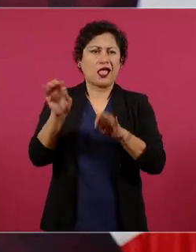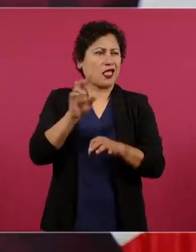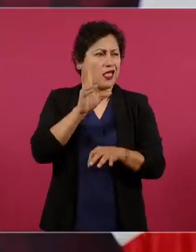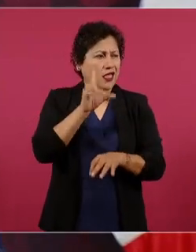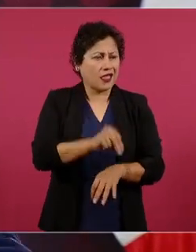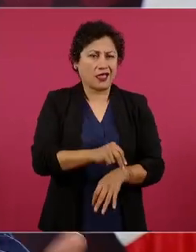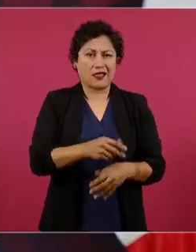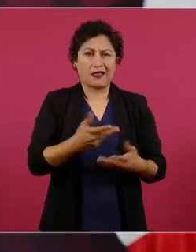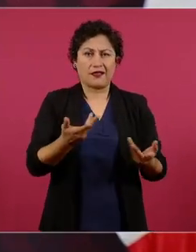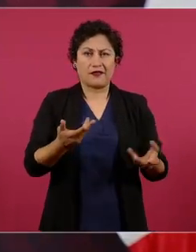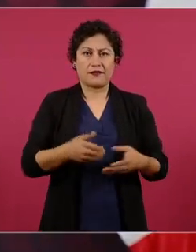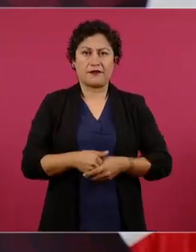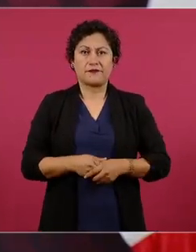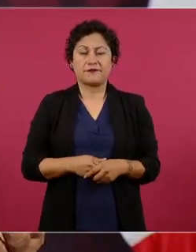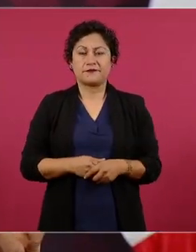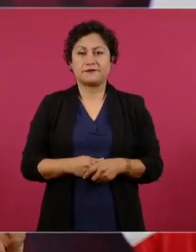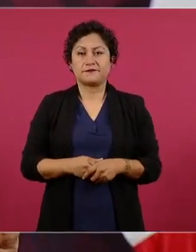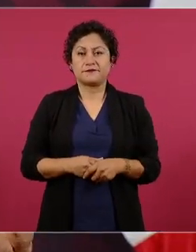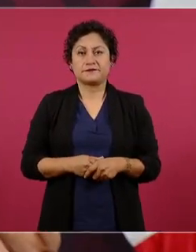Y